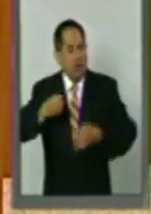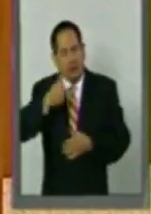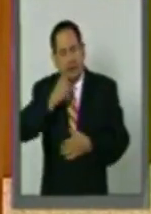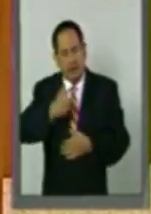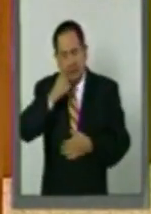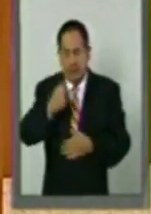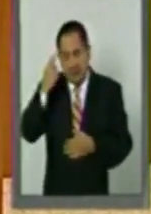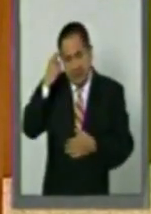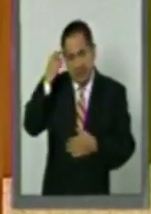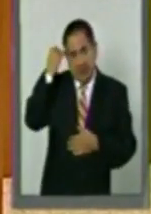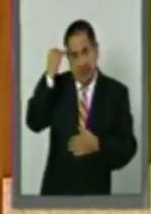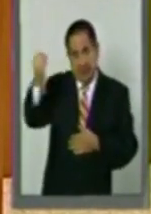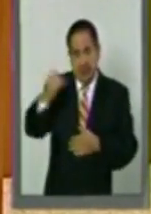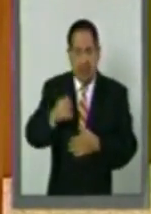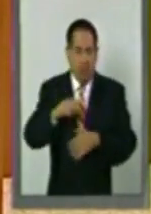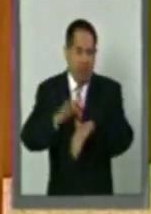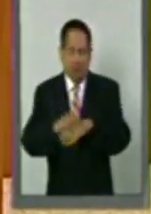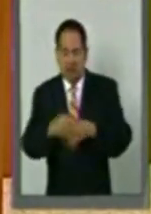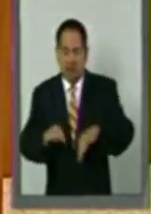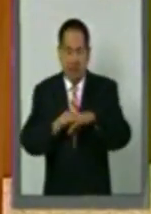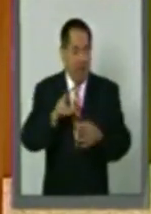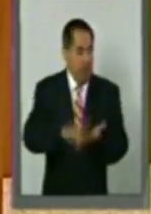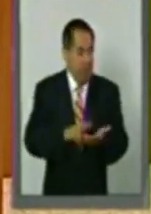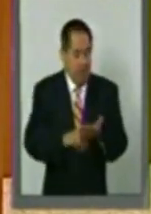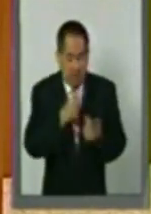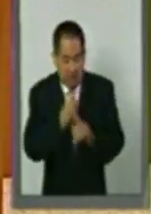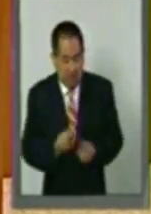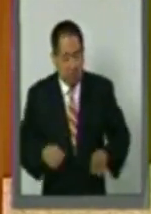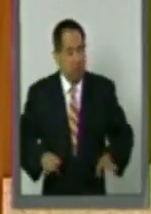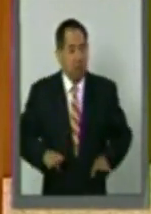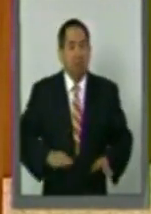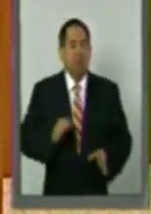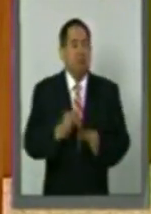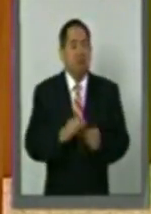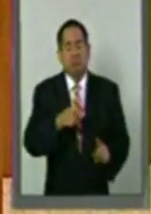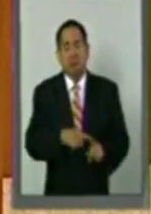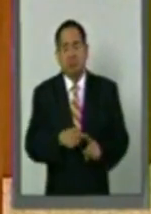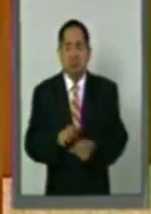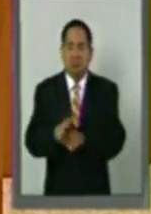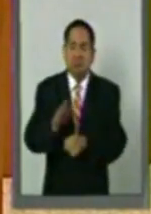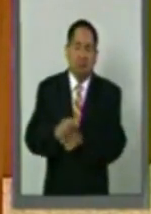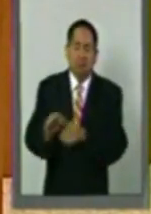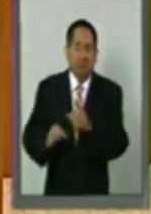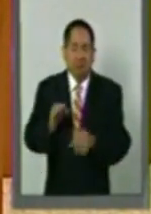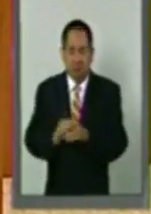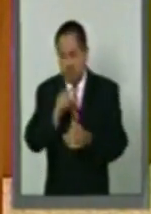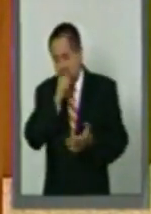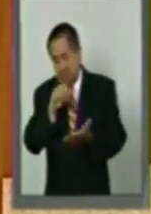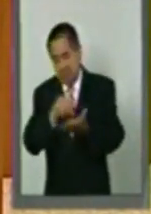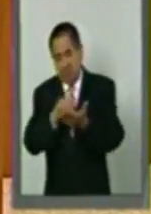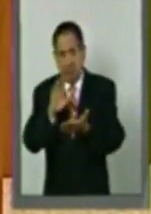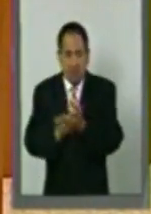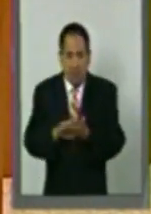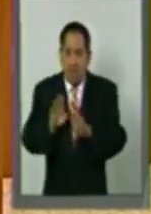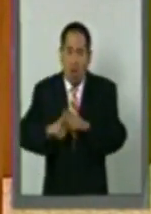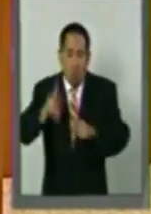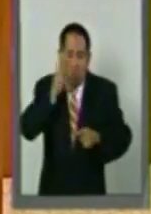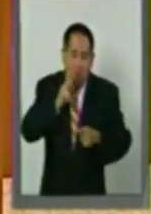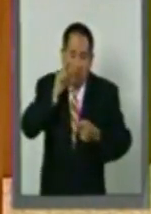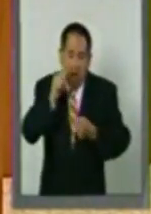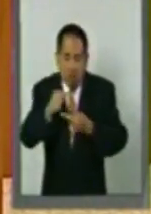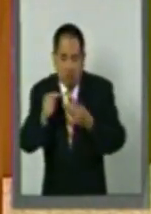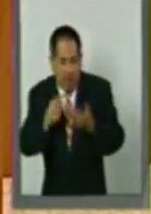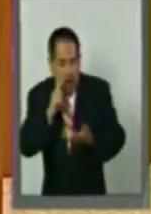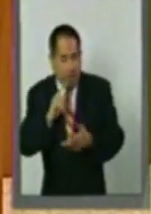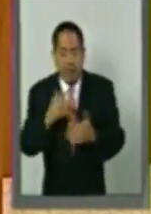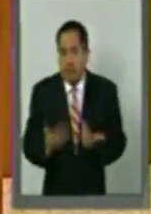amparo de preponderar el interés superior del menor, establecen que no basta con indicar y brindar elementos de prueba